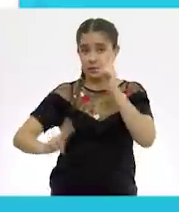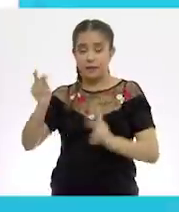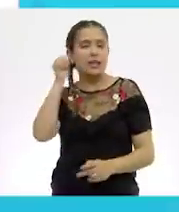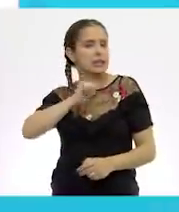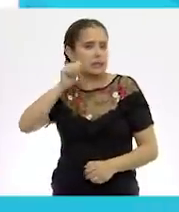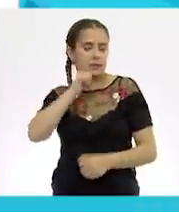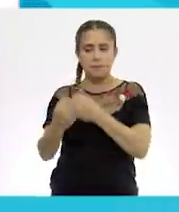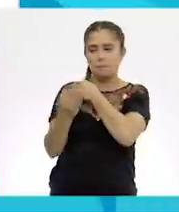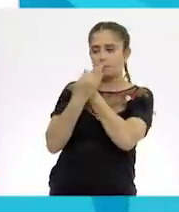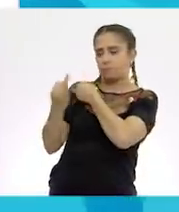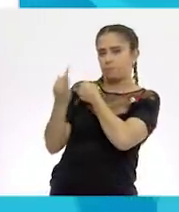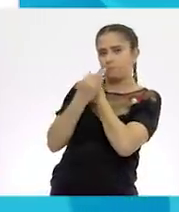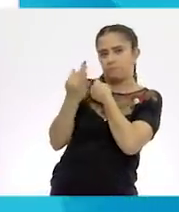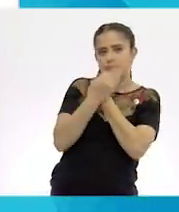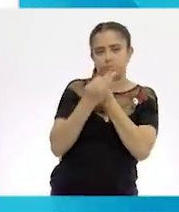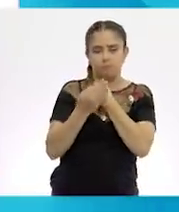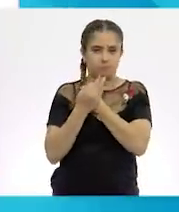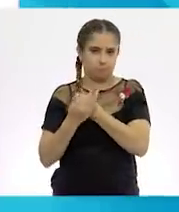se protegen.